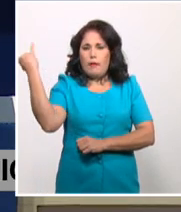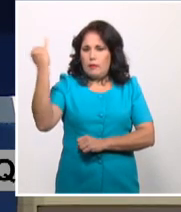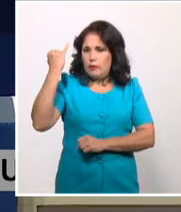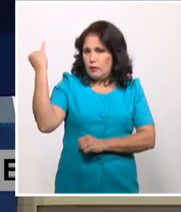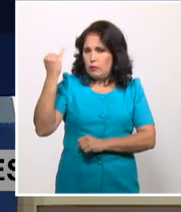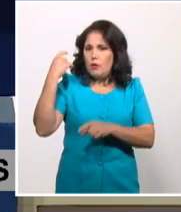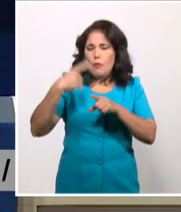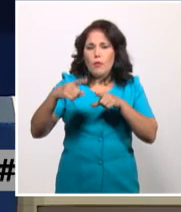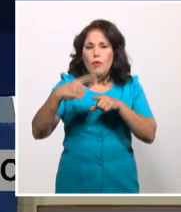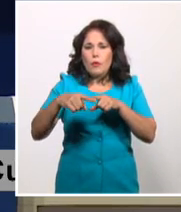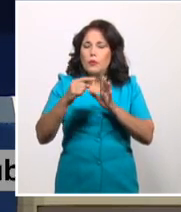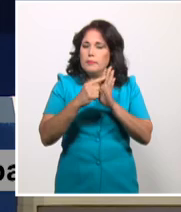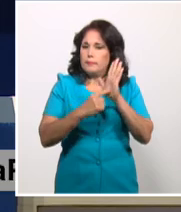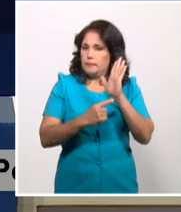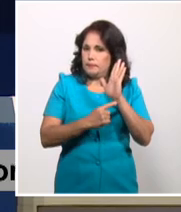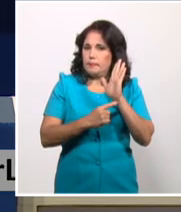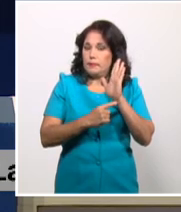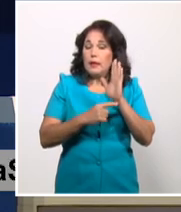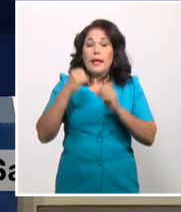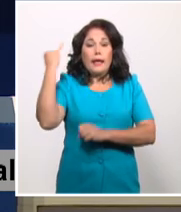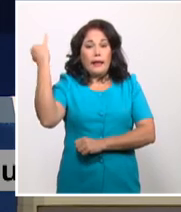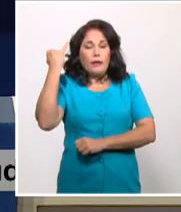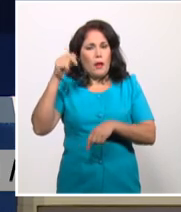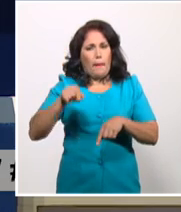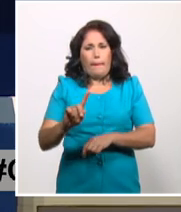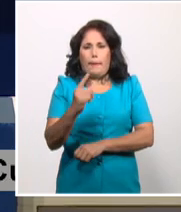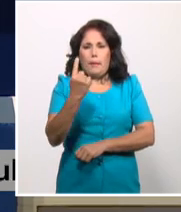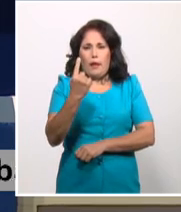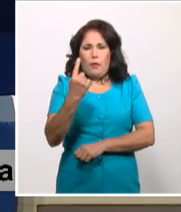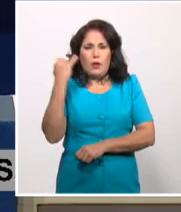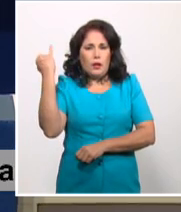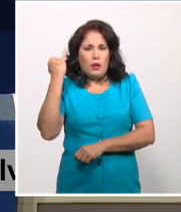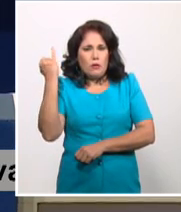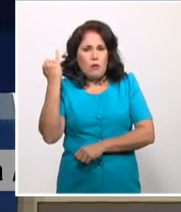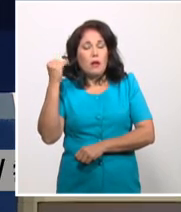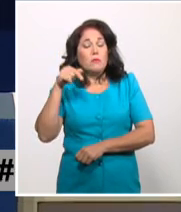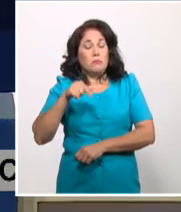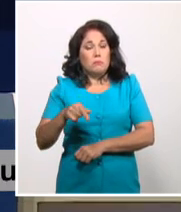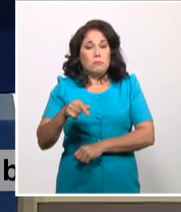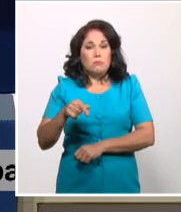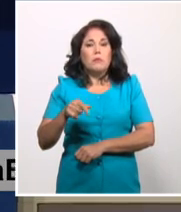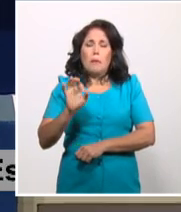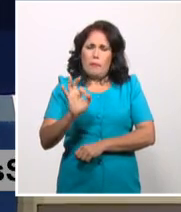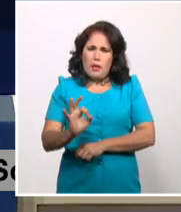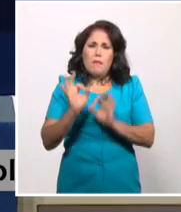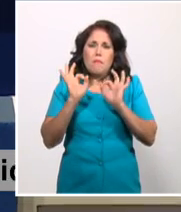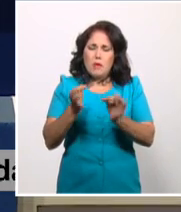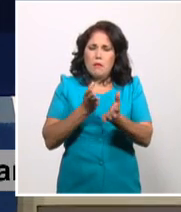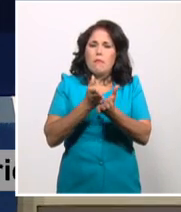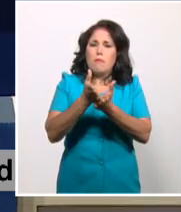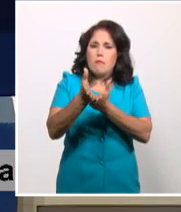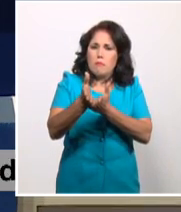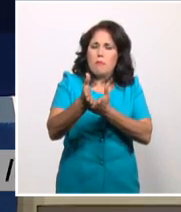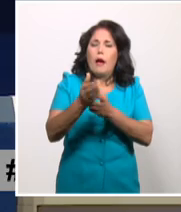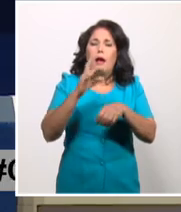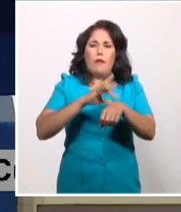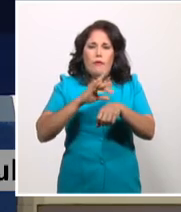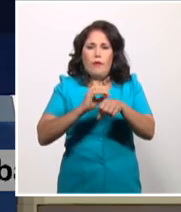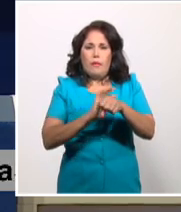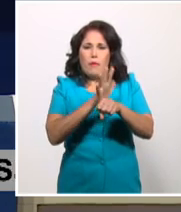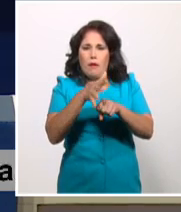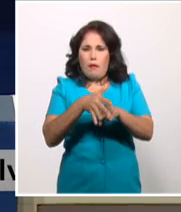demás. La internacional sigue sin menguar la afectación, aunque